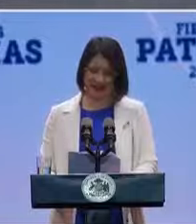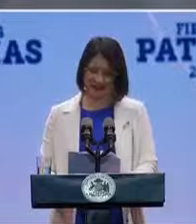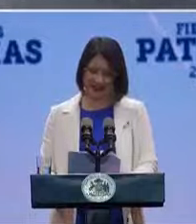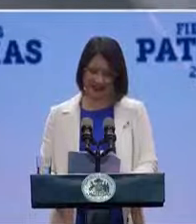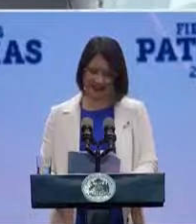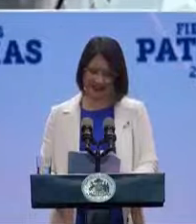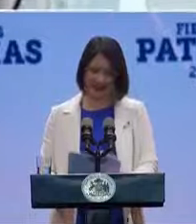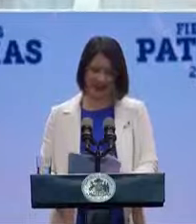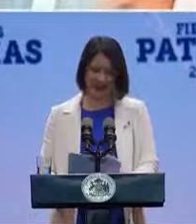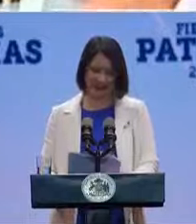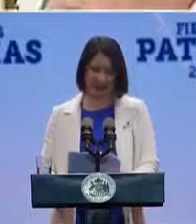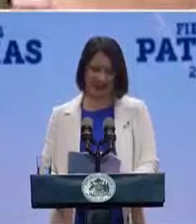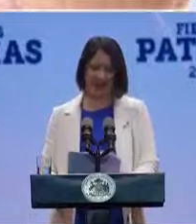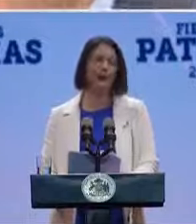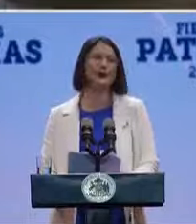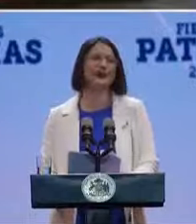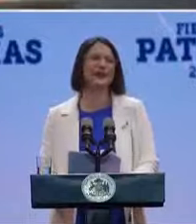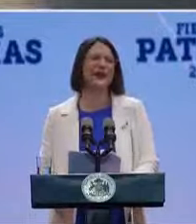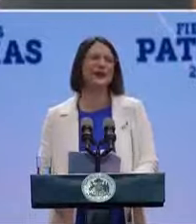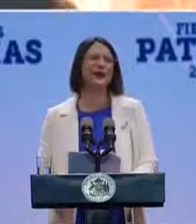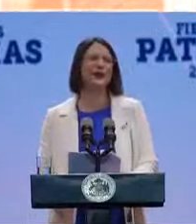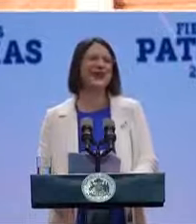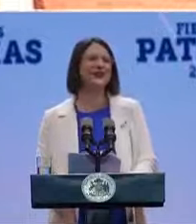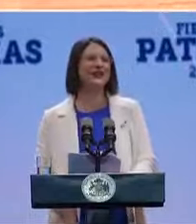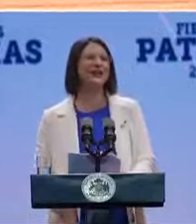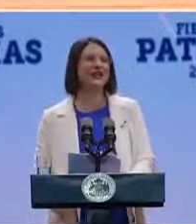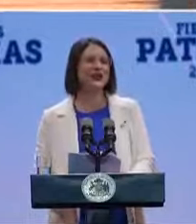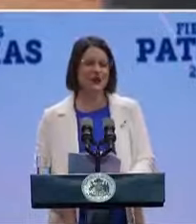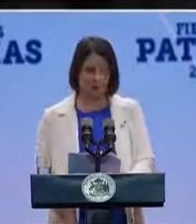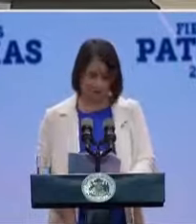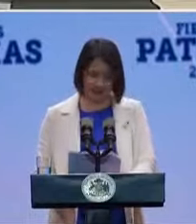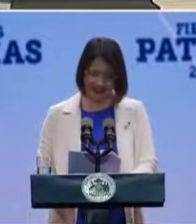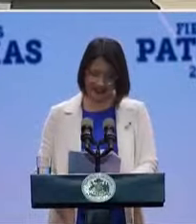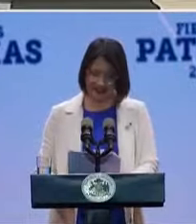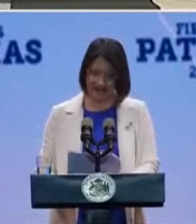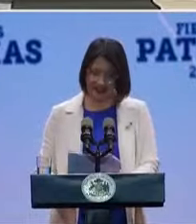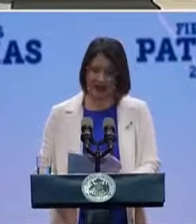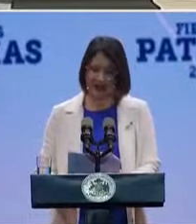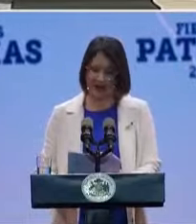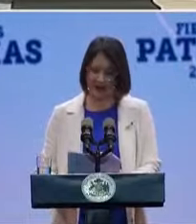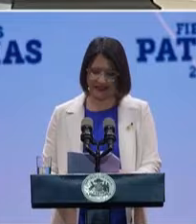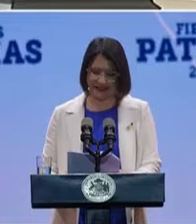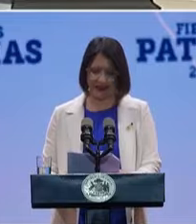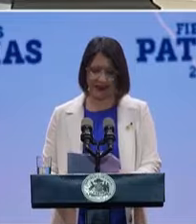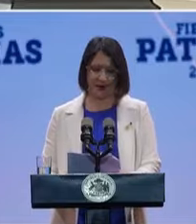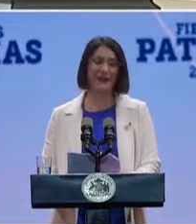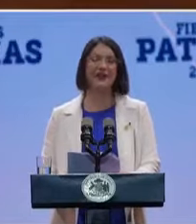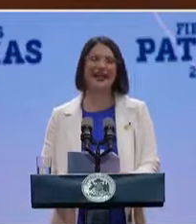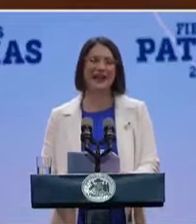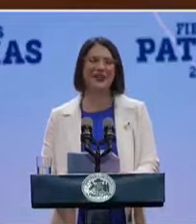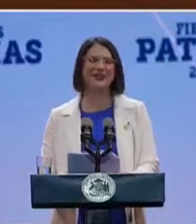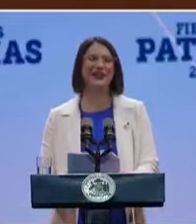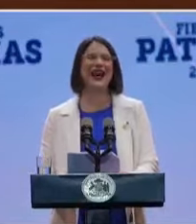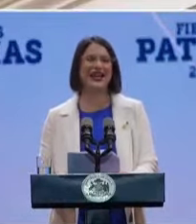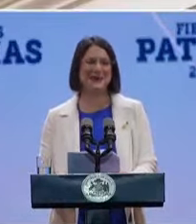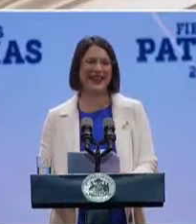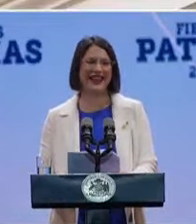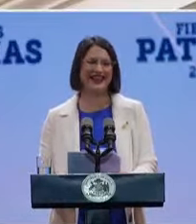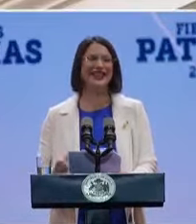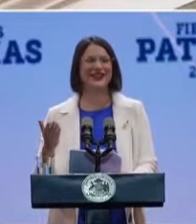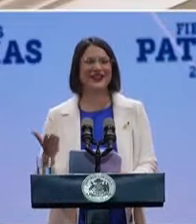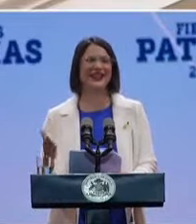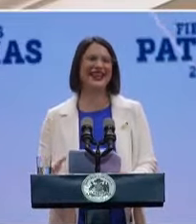y que abultarían la cantidad de hechos que se buscan para remover a Vivanco. Ese detalle, más el informe final de esa comisión,